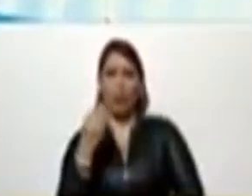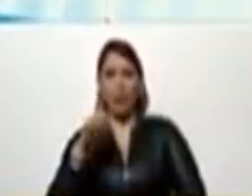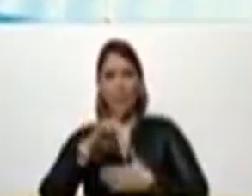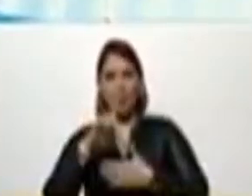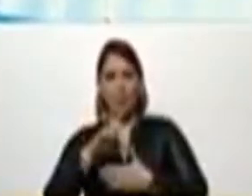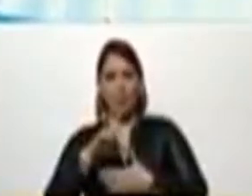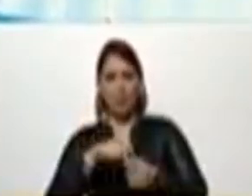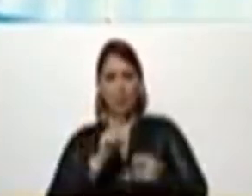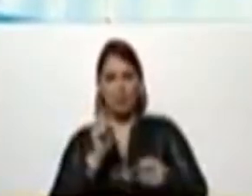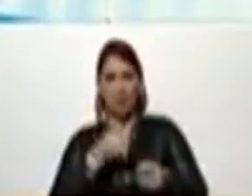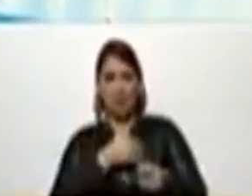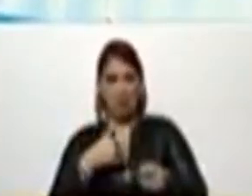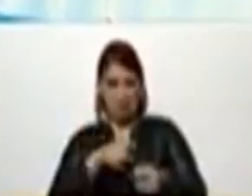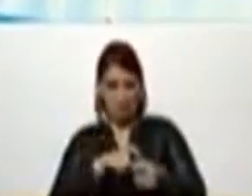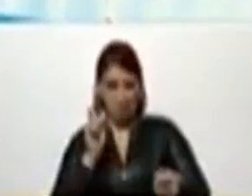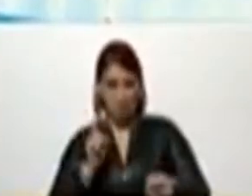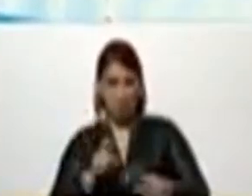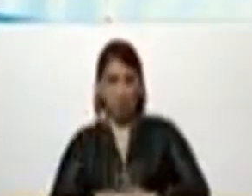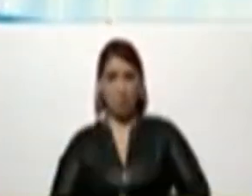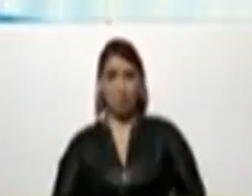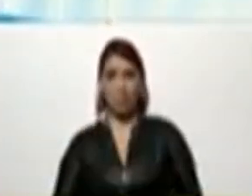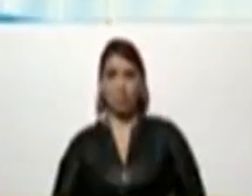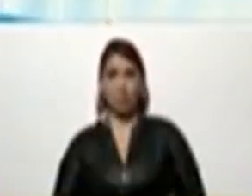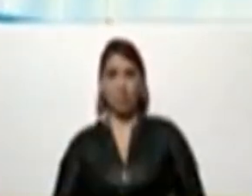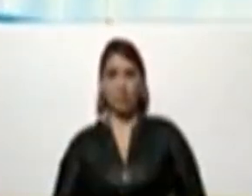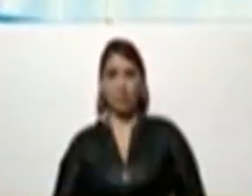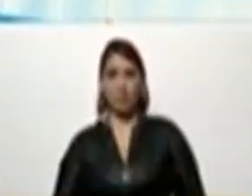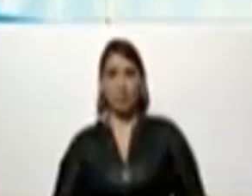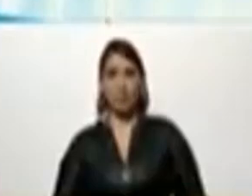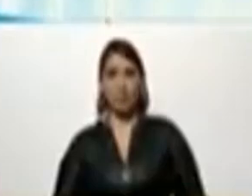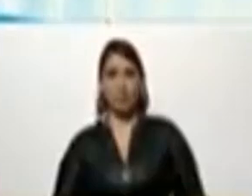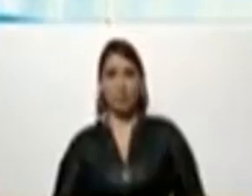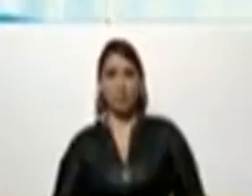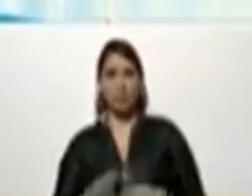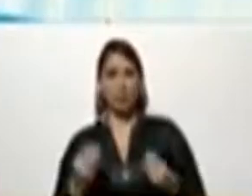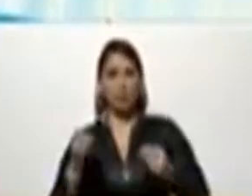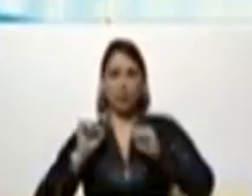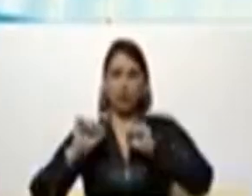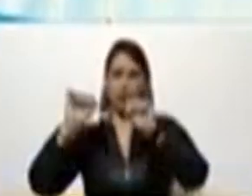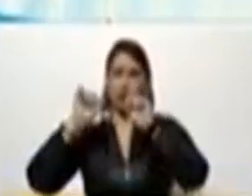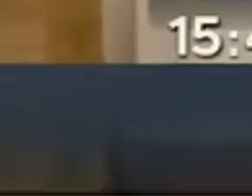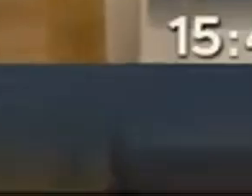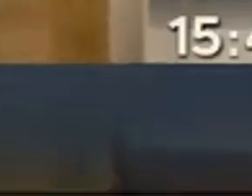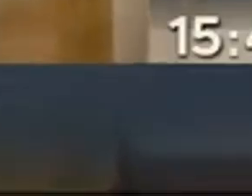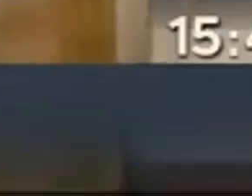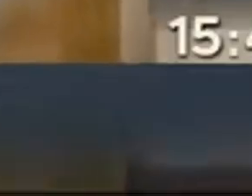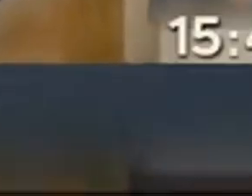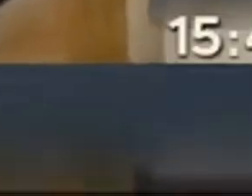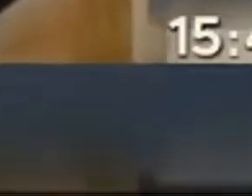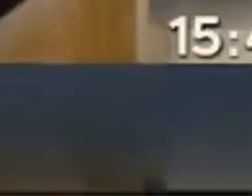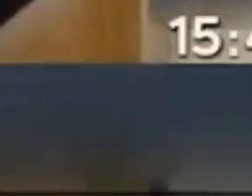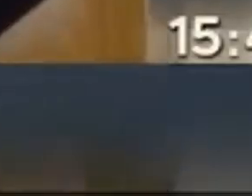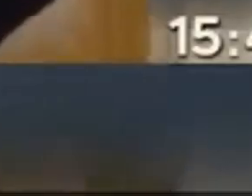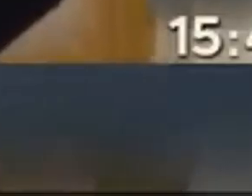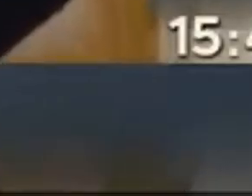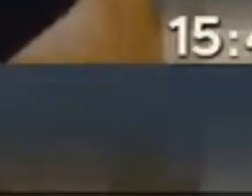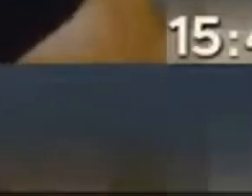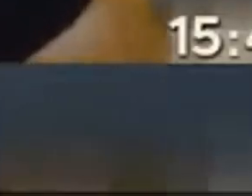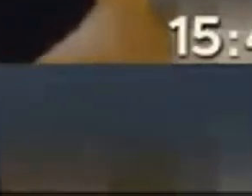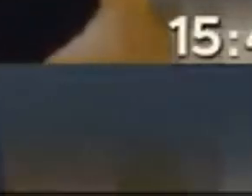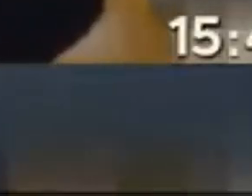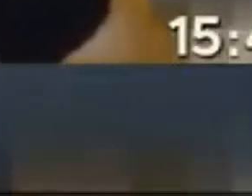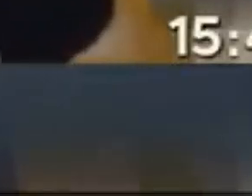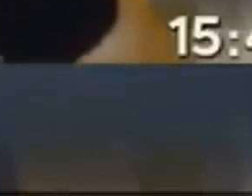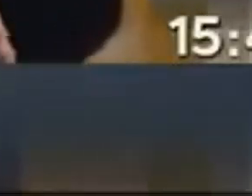de la presidencia encargada, que han apoyado durante 4 años. Nuestro enfoque hacia Maduro no está cambiando. Él no es líder legítimo en Venezuela,